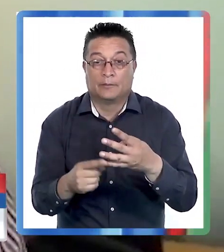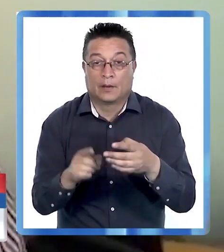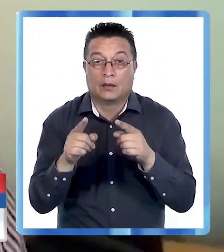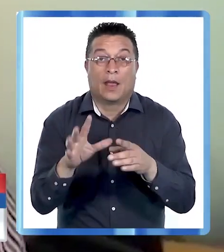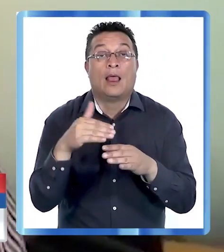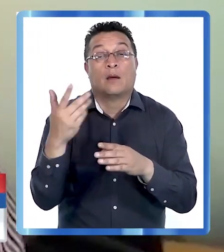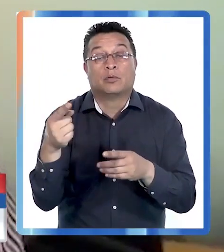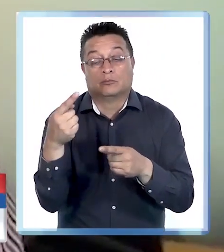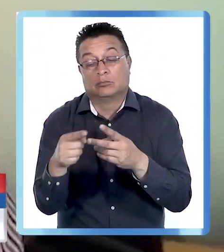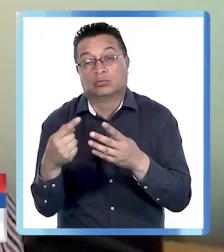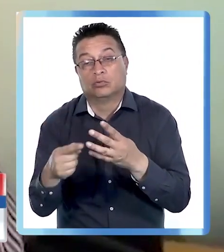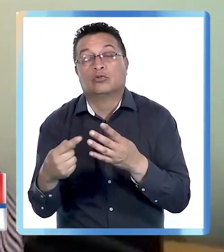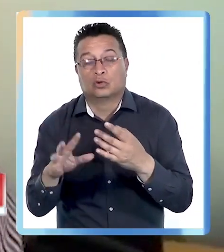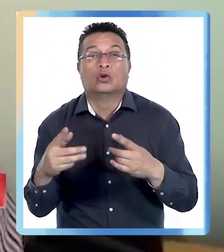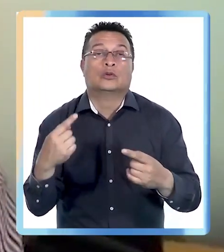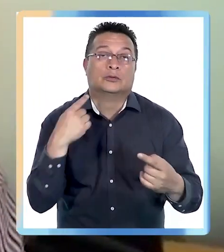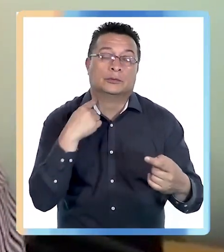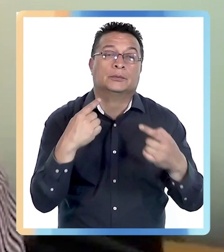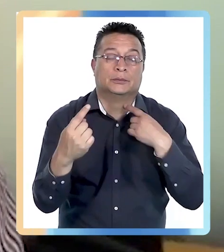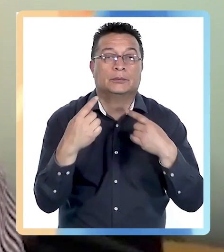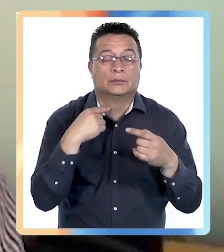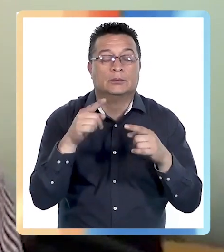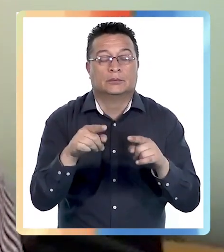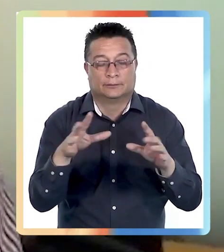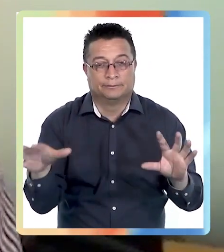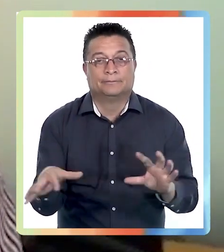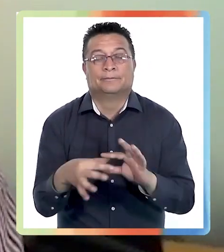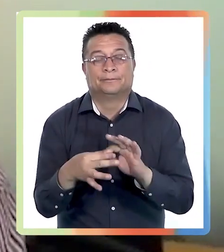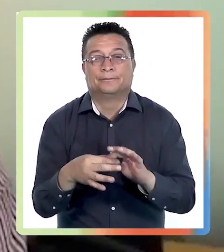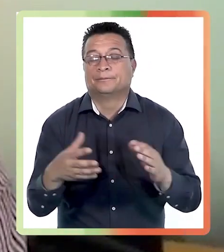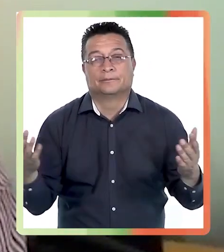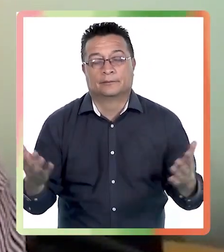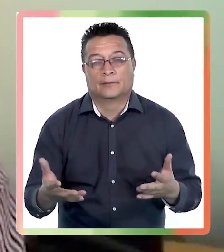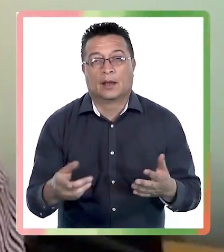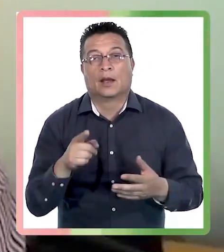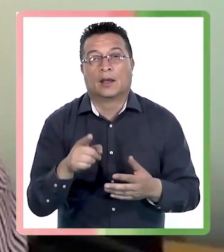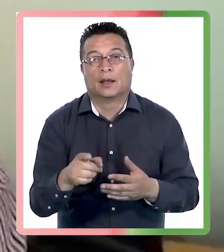fundamentalmente. Y después viene una serie de elementos y consecuencias que tienen que ver esto,